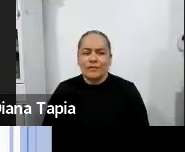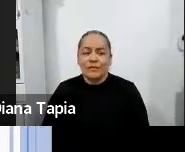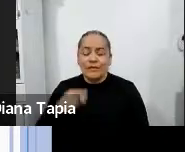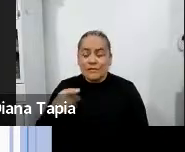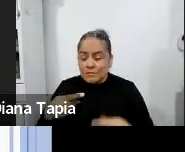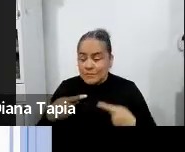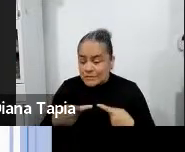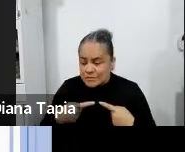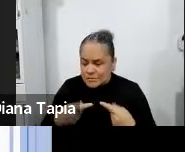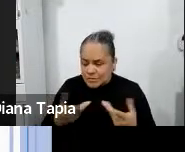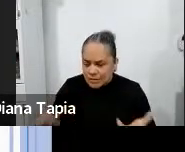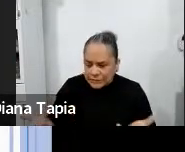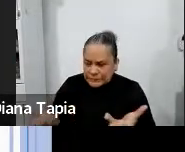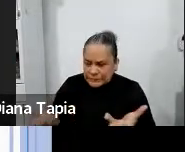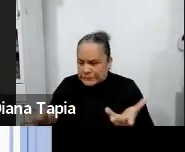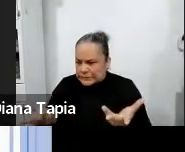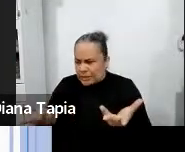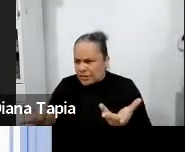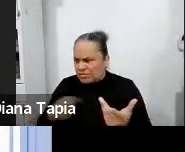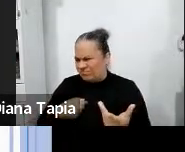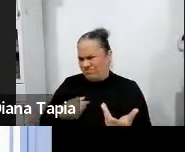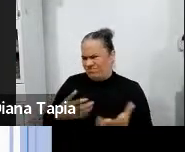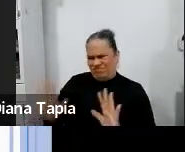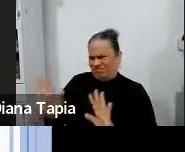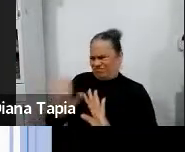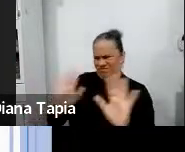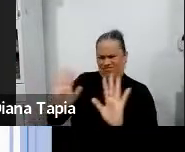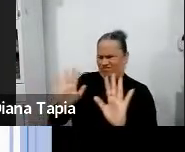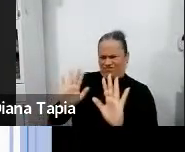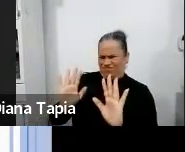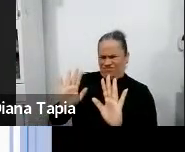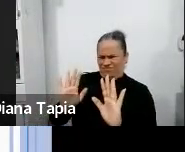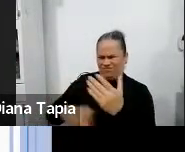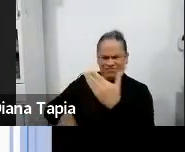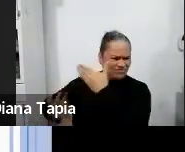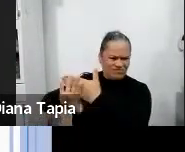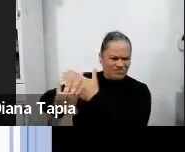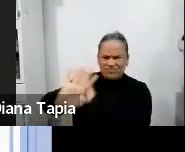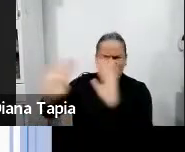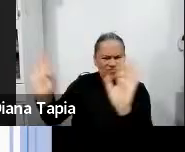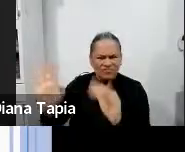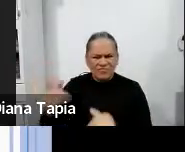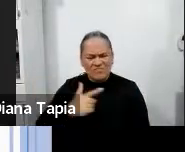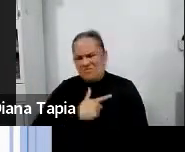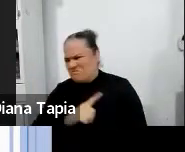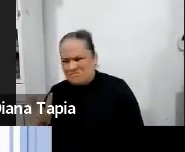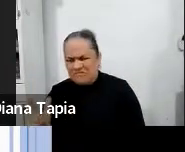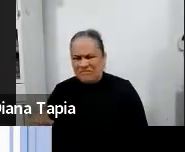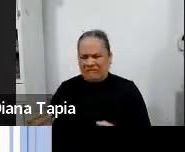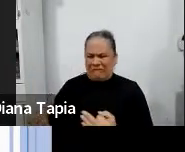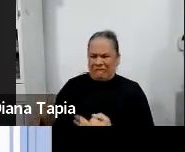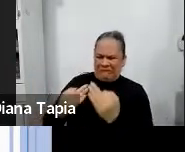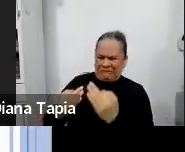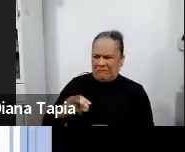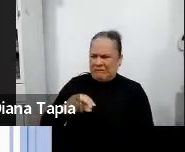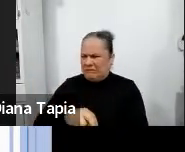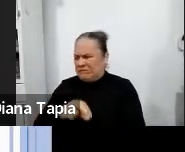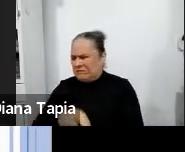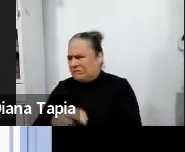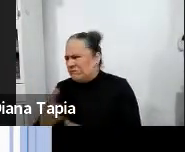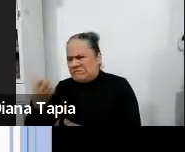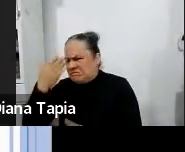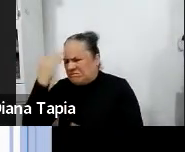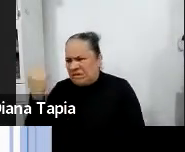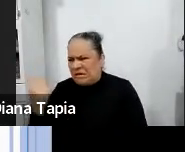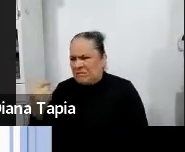y entonces la visita se convierta como en un problema tanto para el paciente como para la guía o